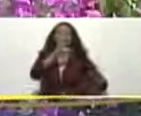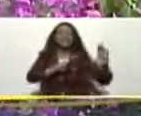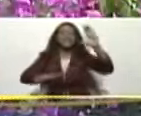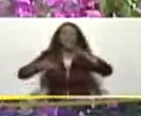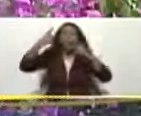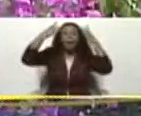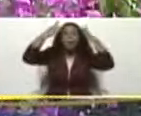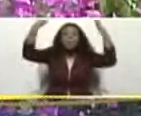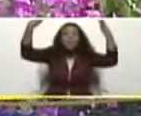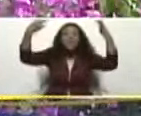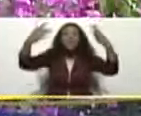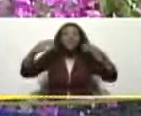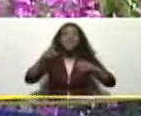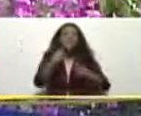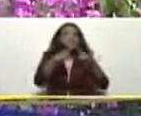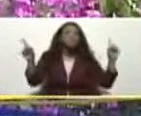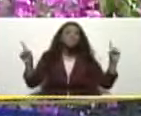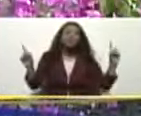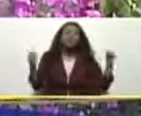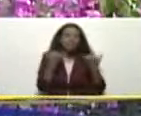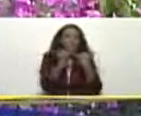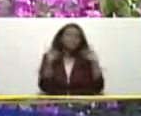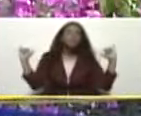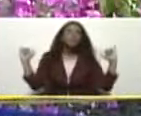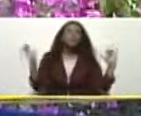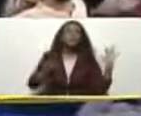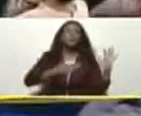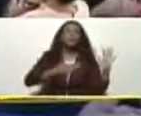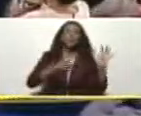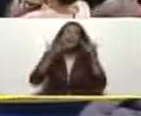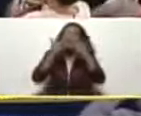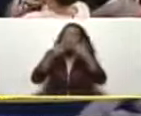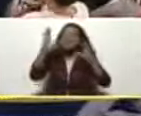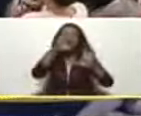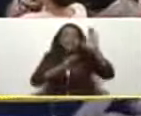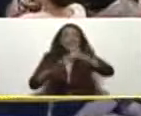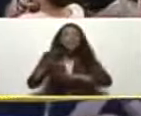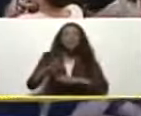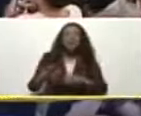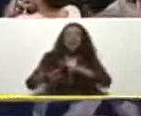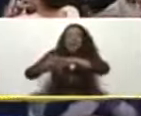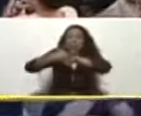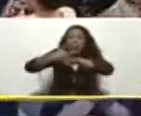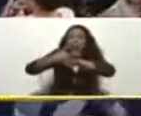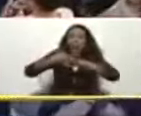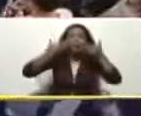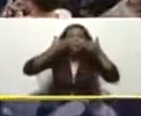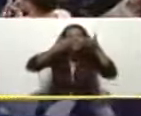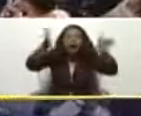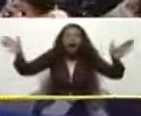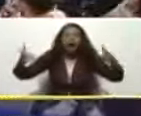las mentes, del conocimiento. Es la independencia científica, tecnológica, que se exprese